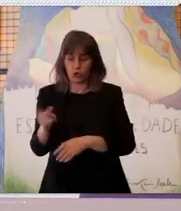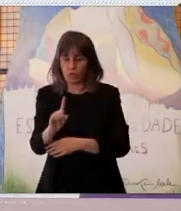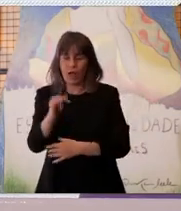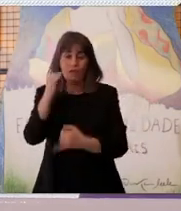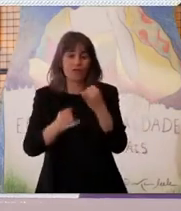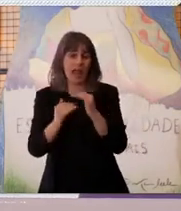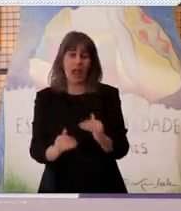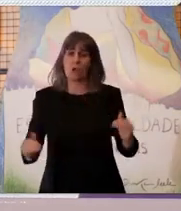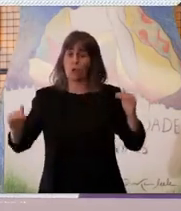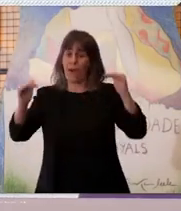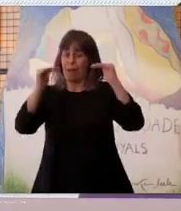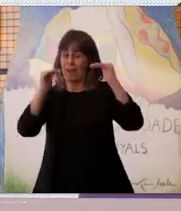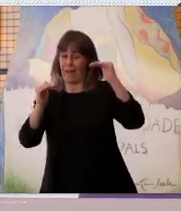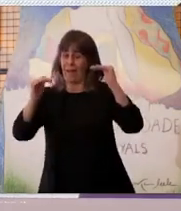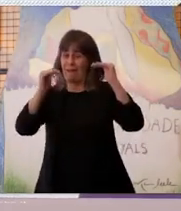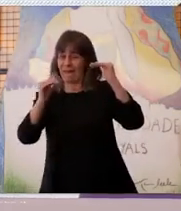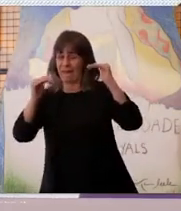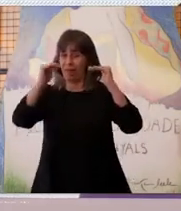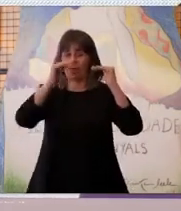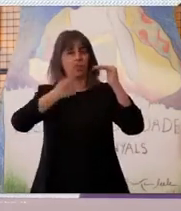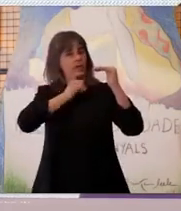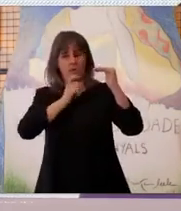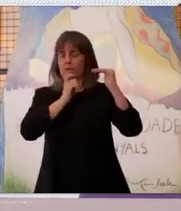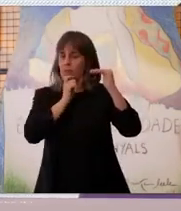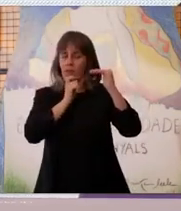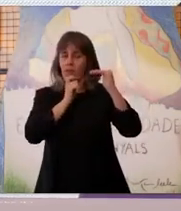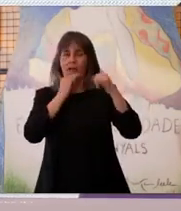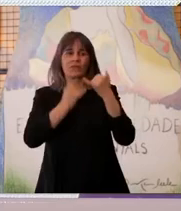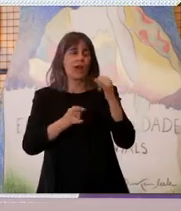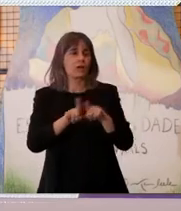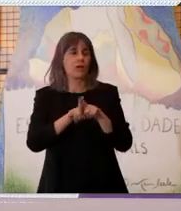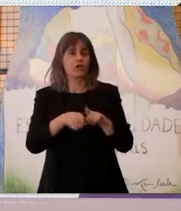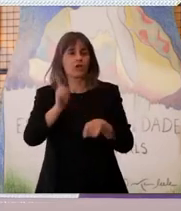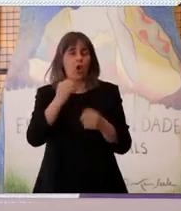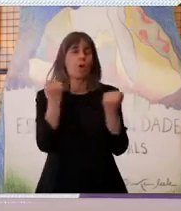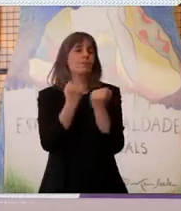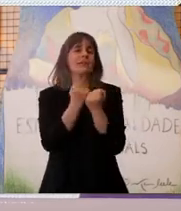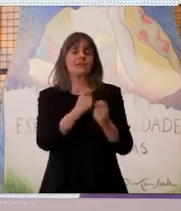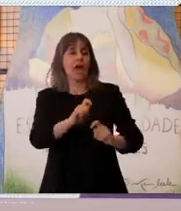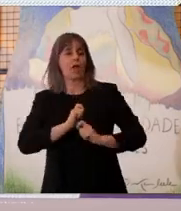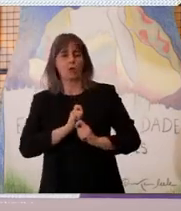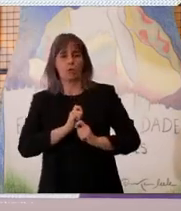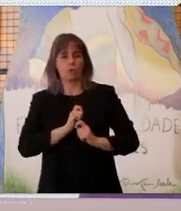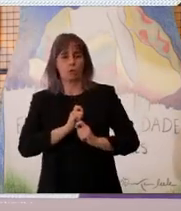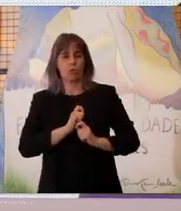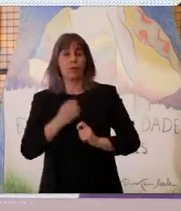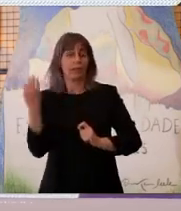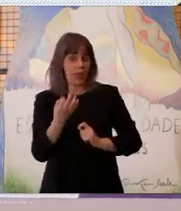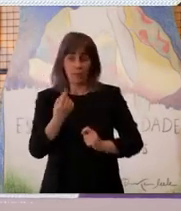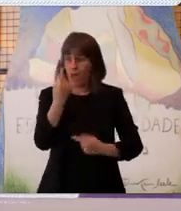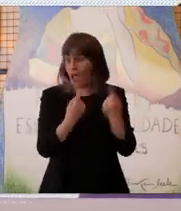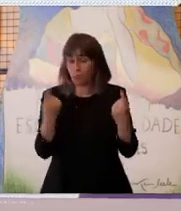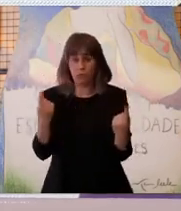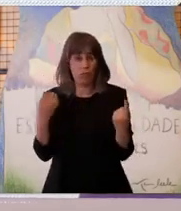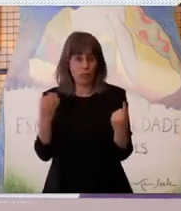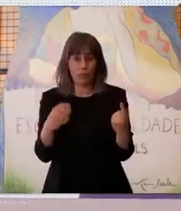va a ser muy difícil vamos a estar siempre de prestado alguien va a tener que ocuparse de eso ese alguien van a